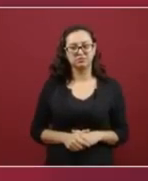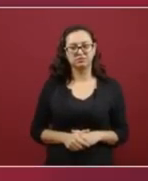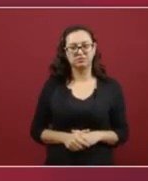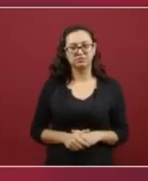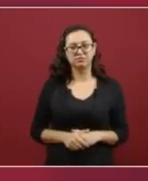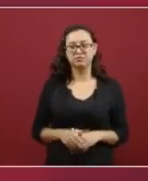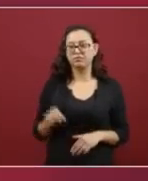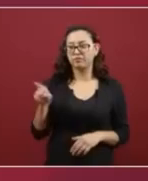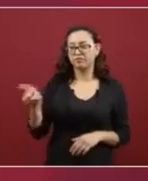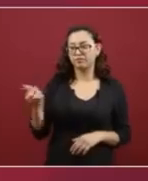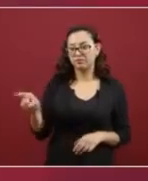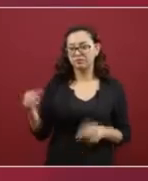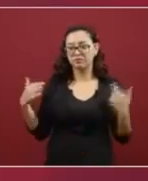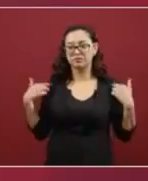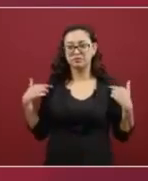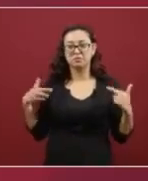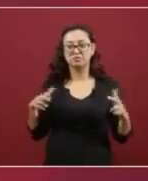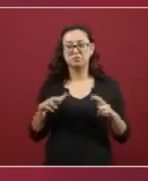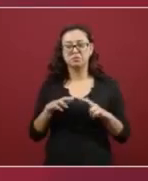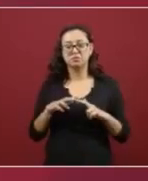le gustaba mucho